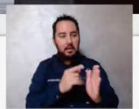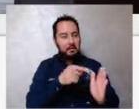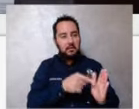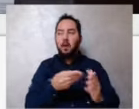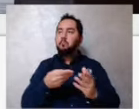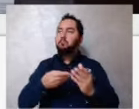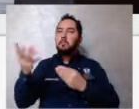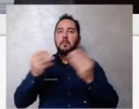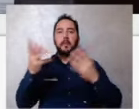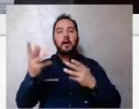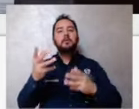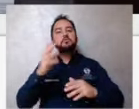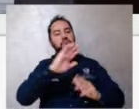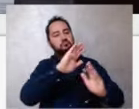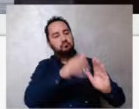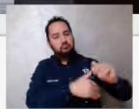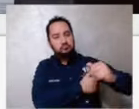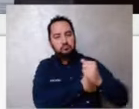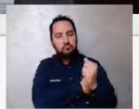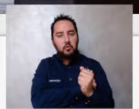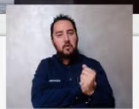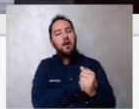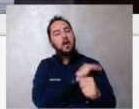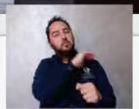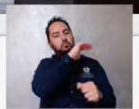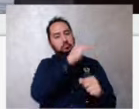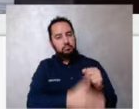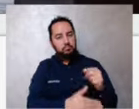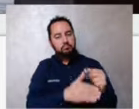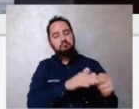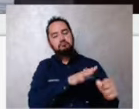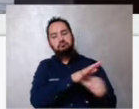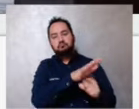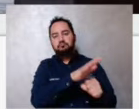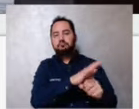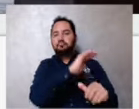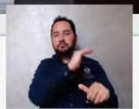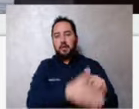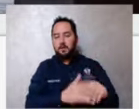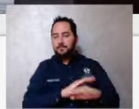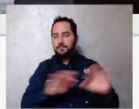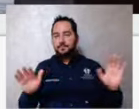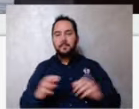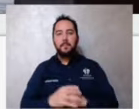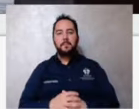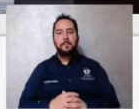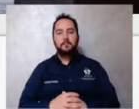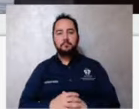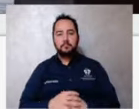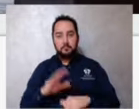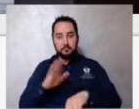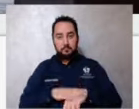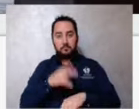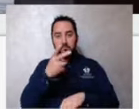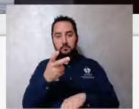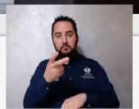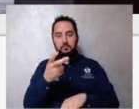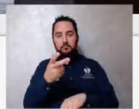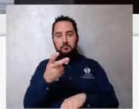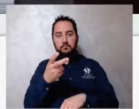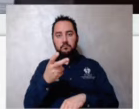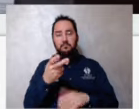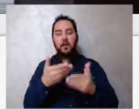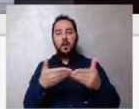y archívese el expediente como asunto total y definitivamente concluido. Con lo anterior,